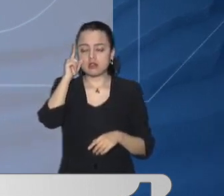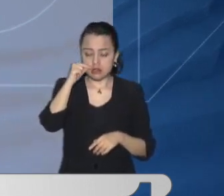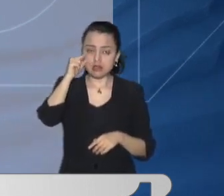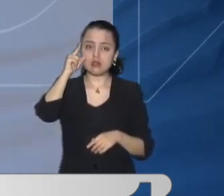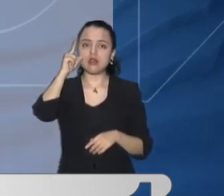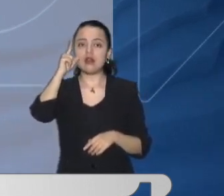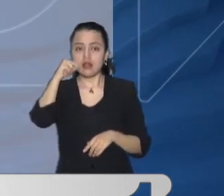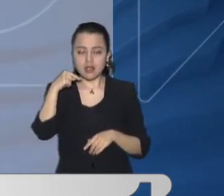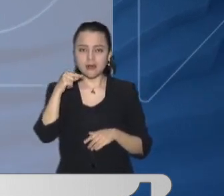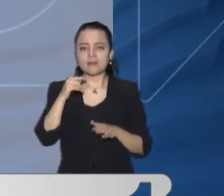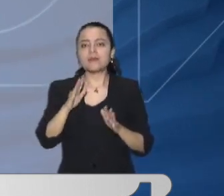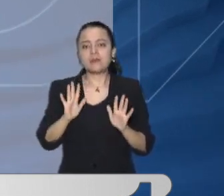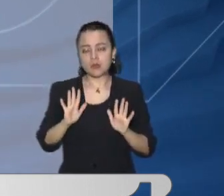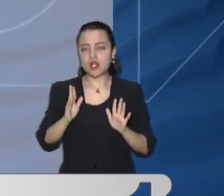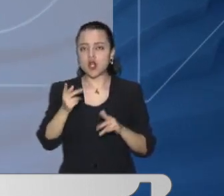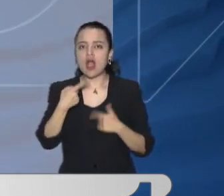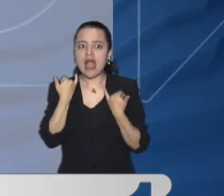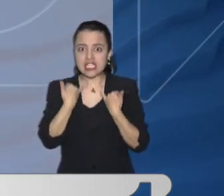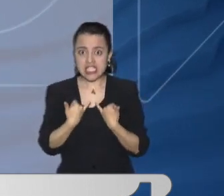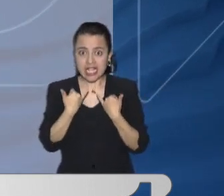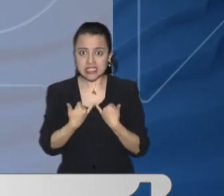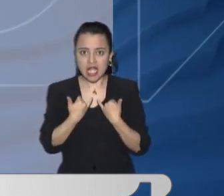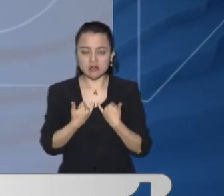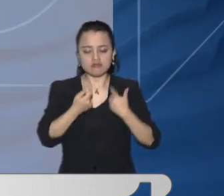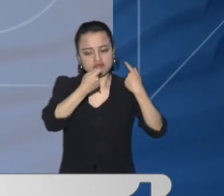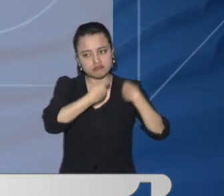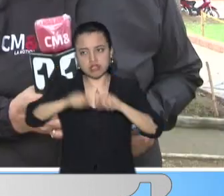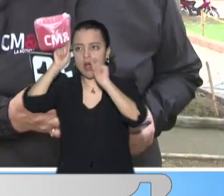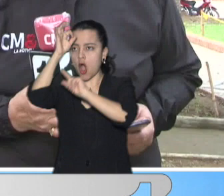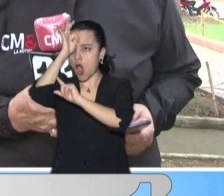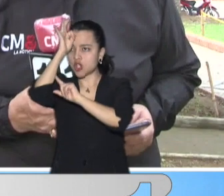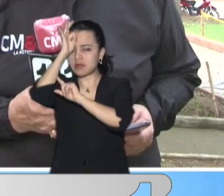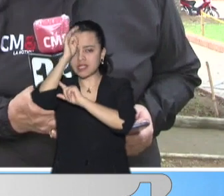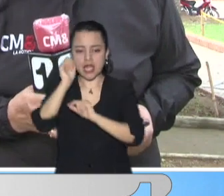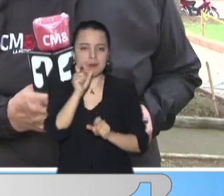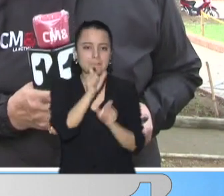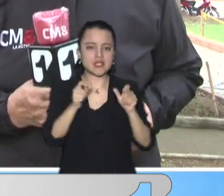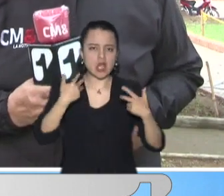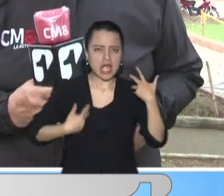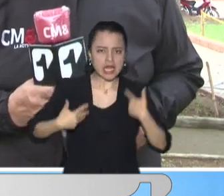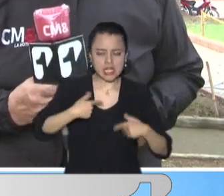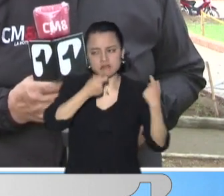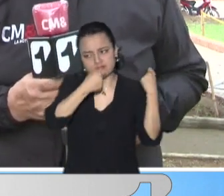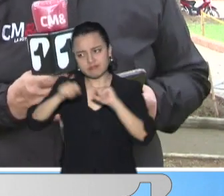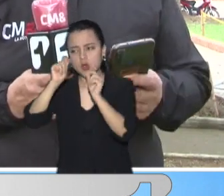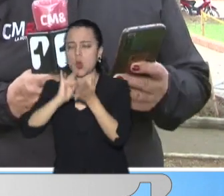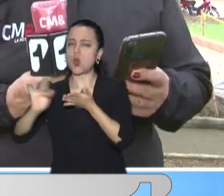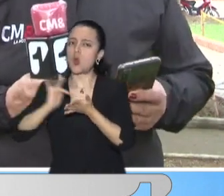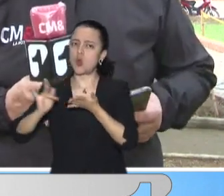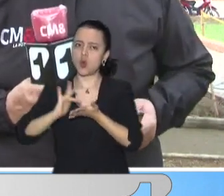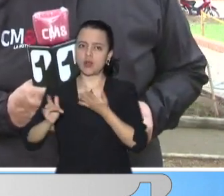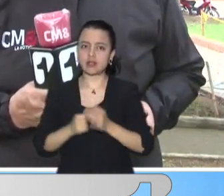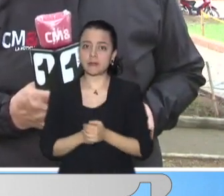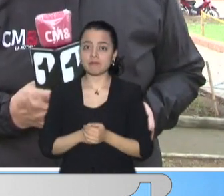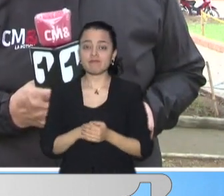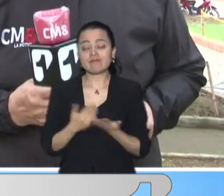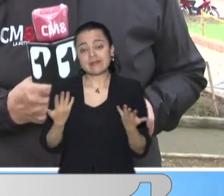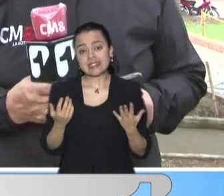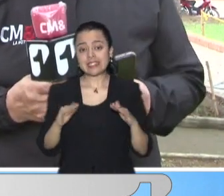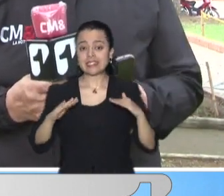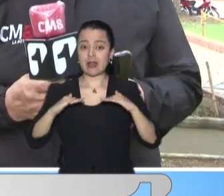la zona. A esta hora ya se trata de restablecer el paso por este importante sector vial del norte del